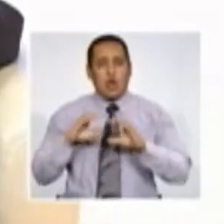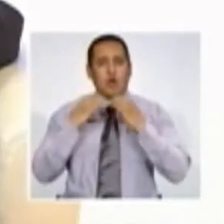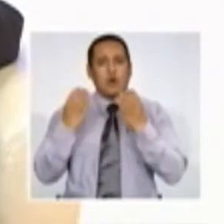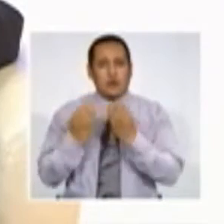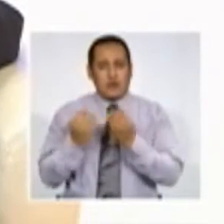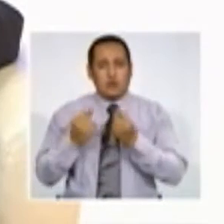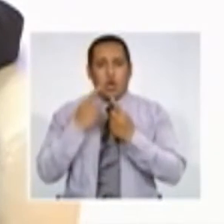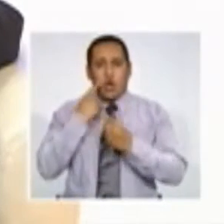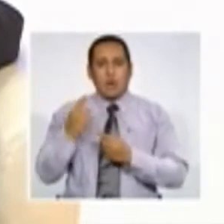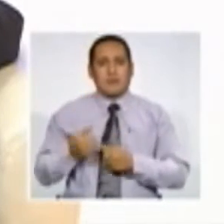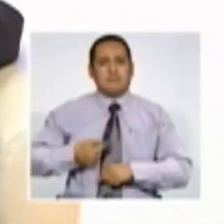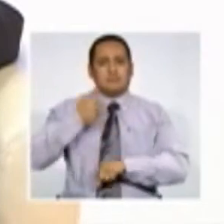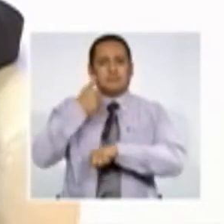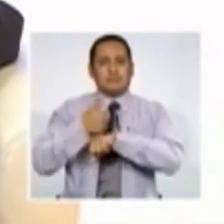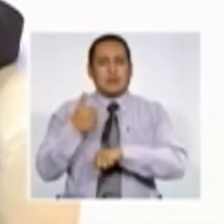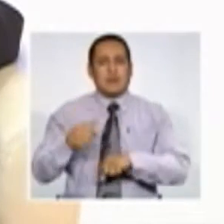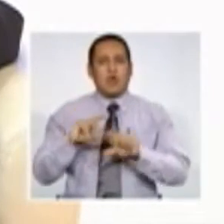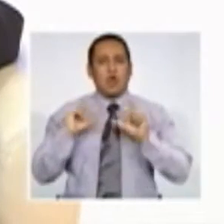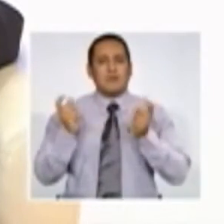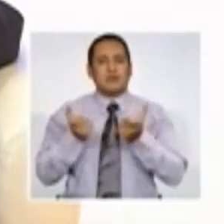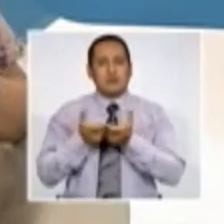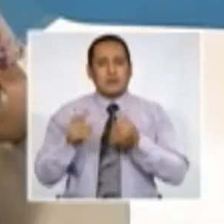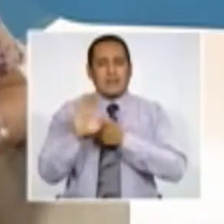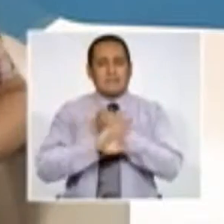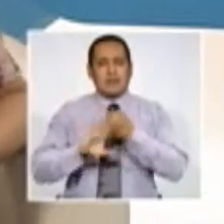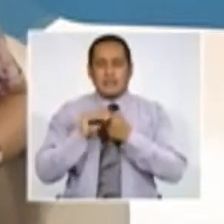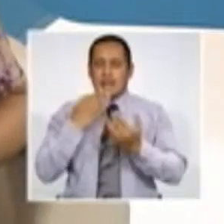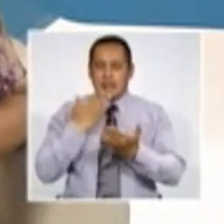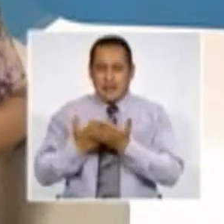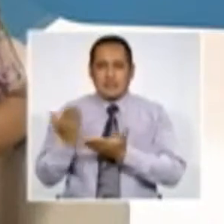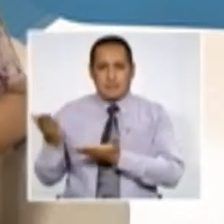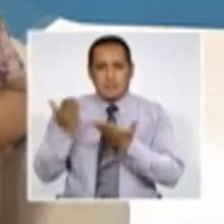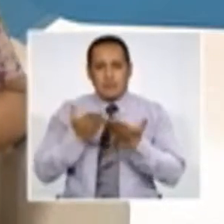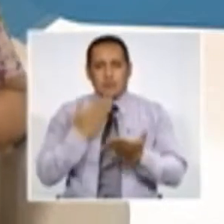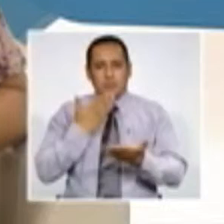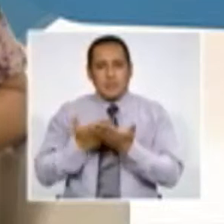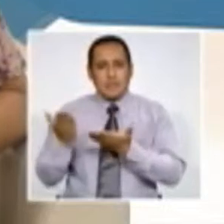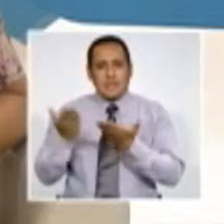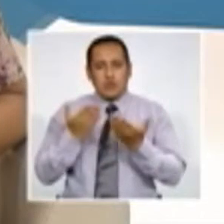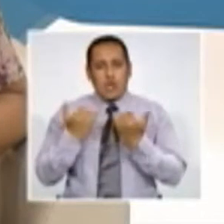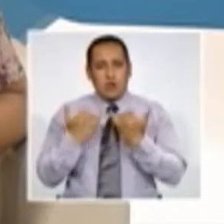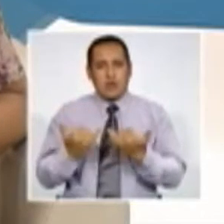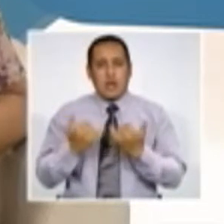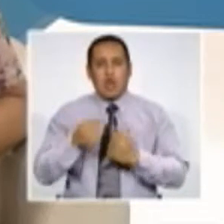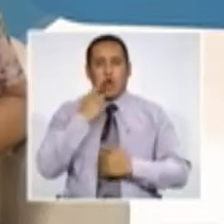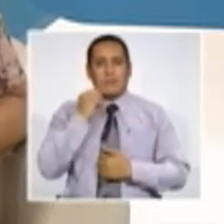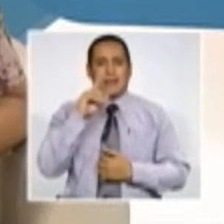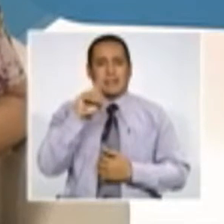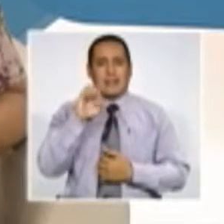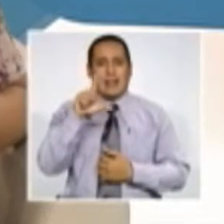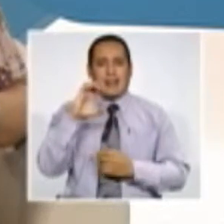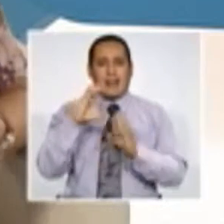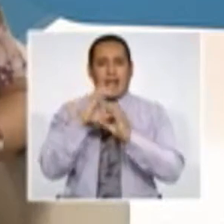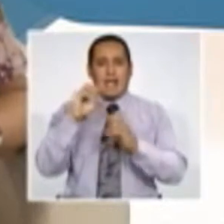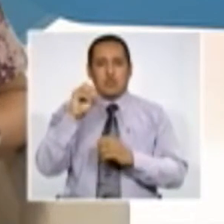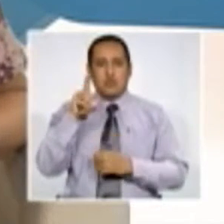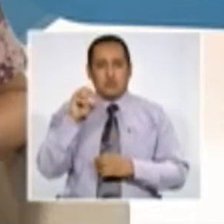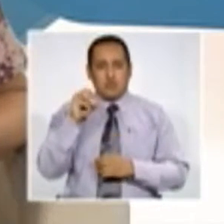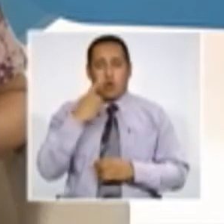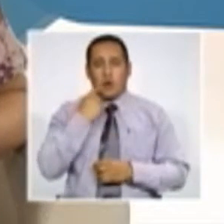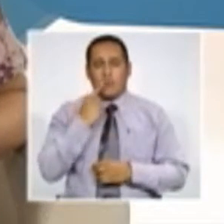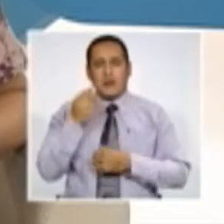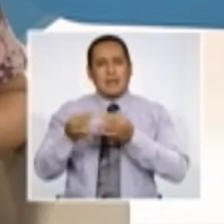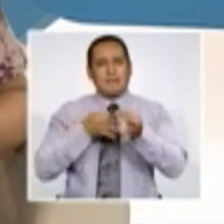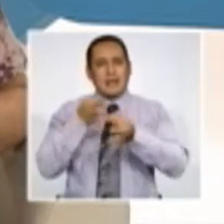de hecho es miembro de la Comisión de Defensa del Consumidor, a quien agradecemos su presencia esta mañana en Tus Derechos. Congresista, bienvenido. Y bueno, para comentar